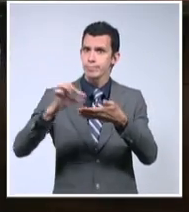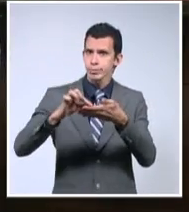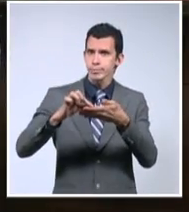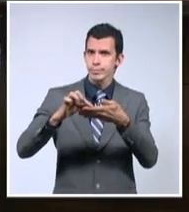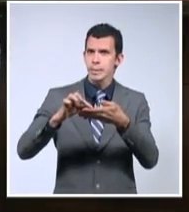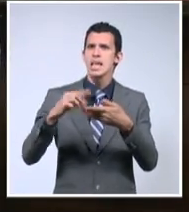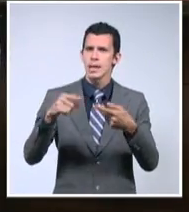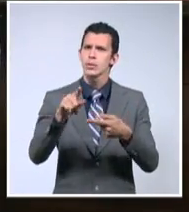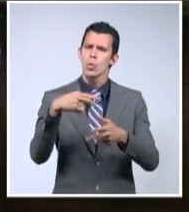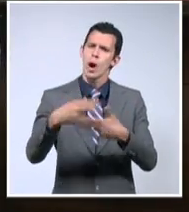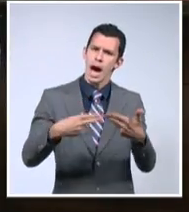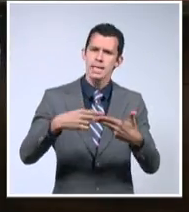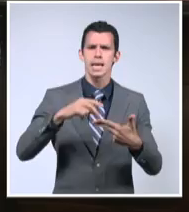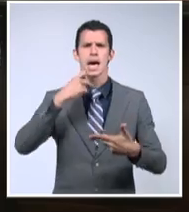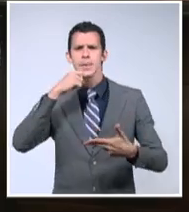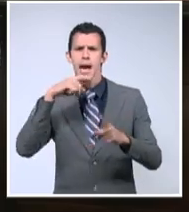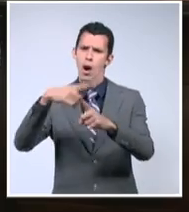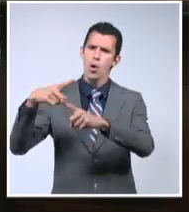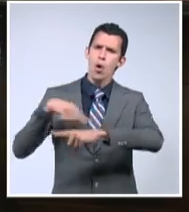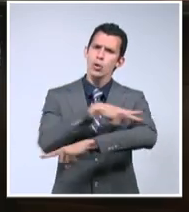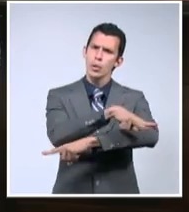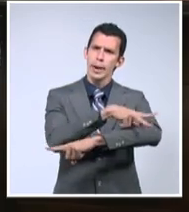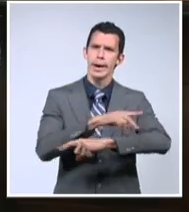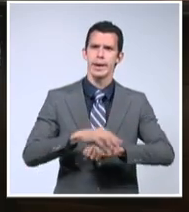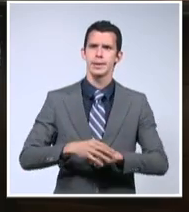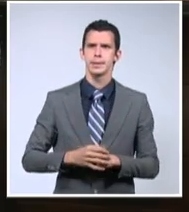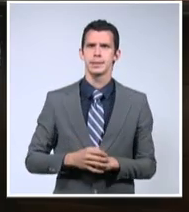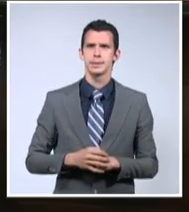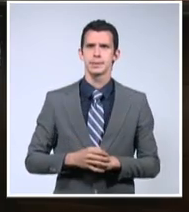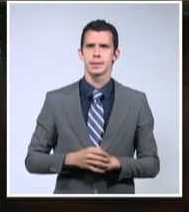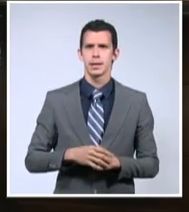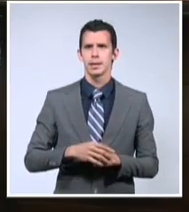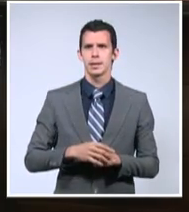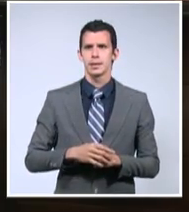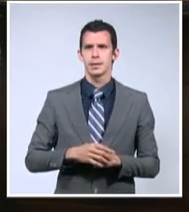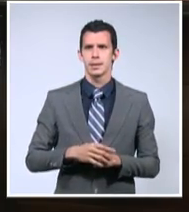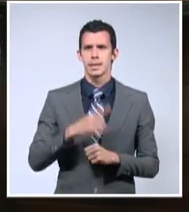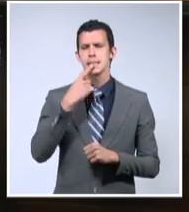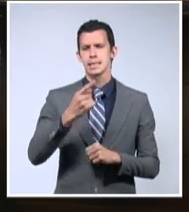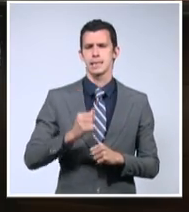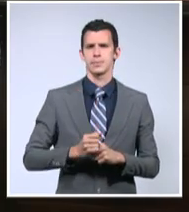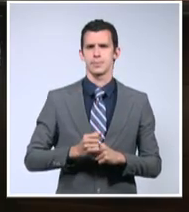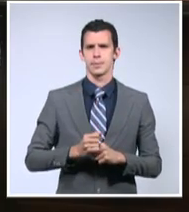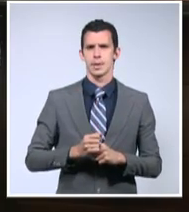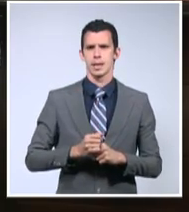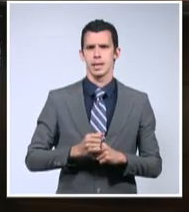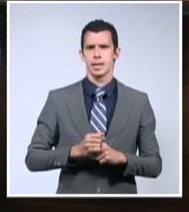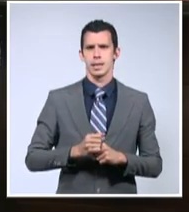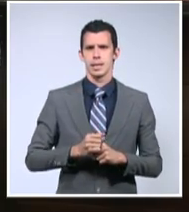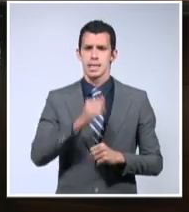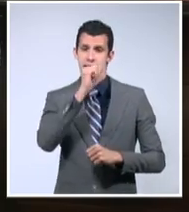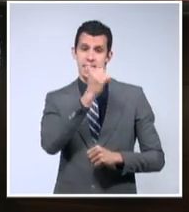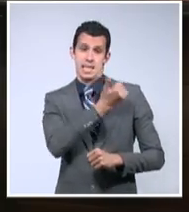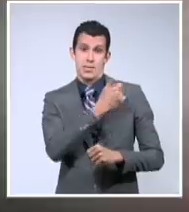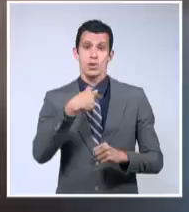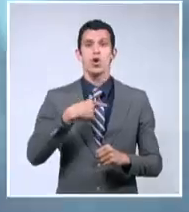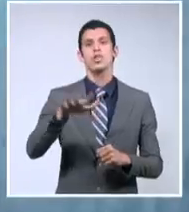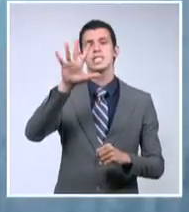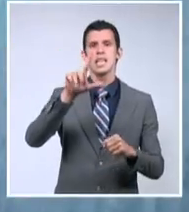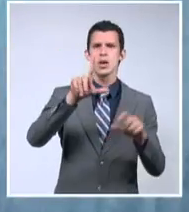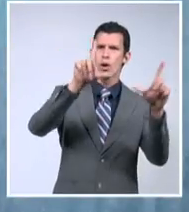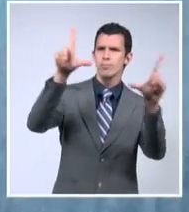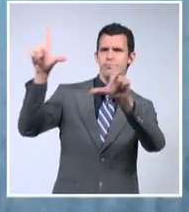mes de diciembre, puse 5 carteles alrededor de las 9 de la noche por ahí, en regla, dentro de un